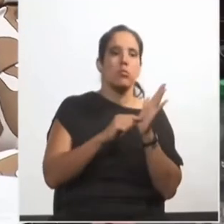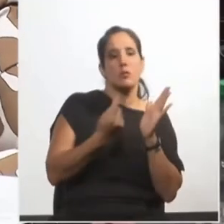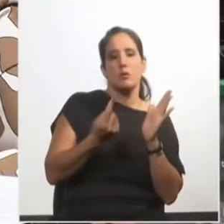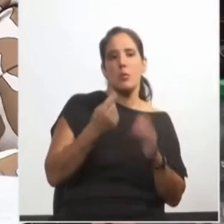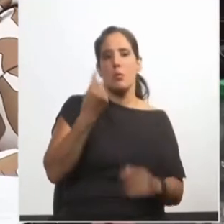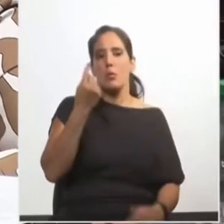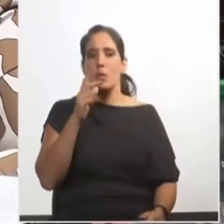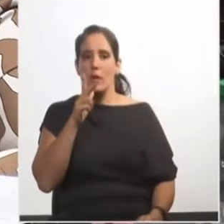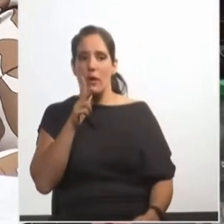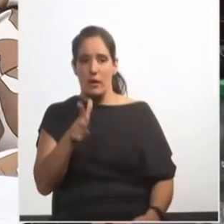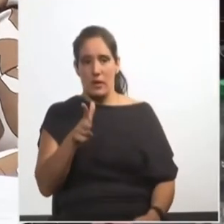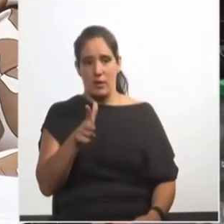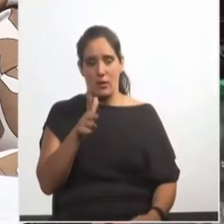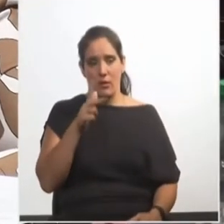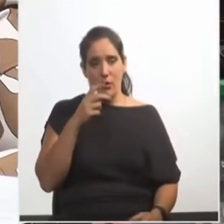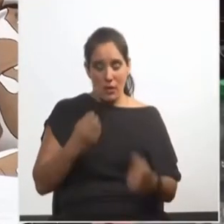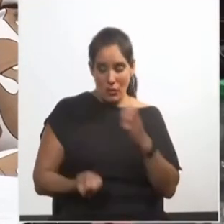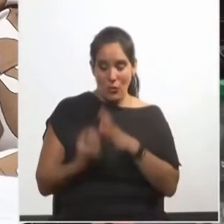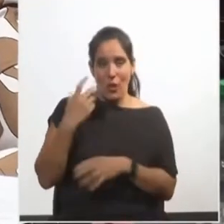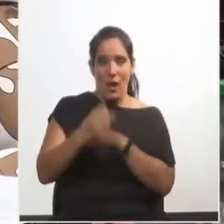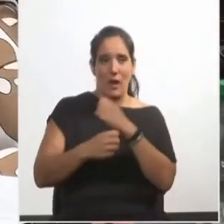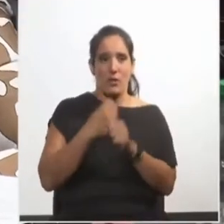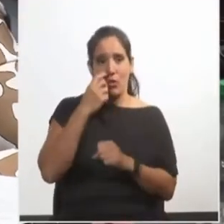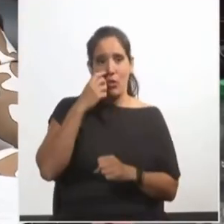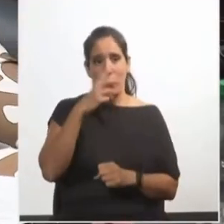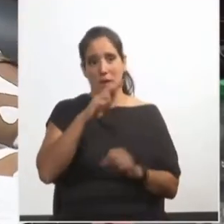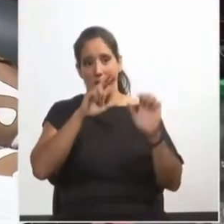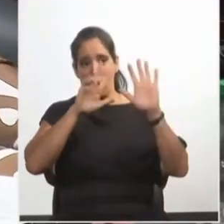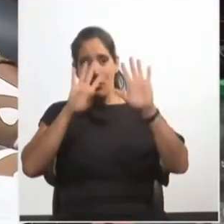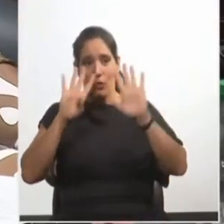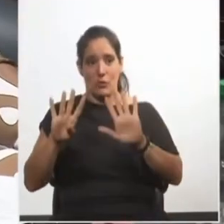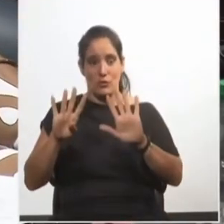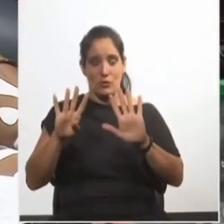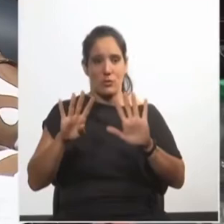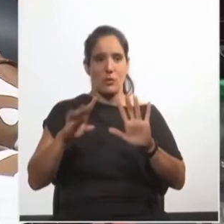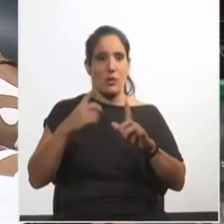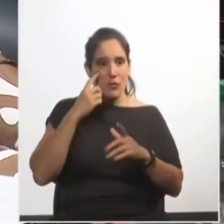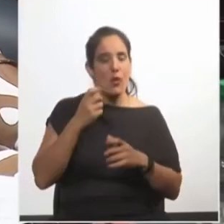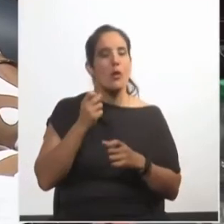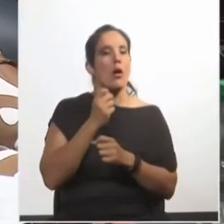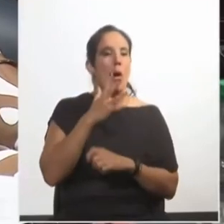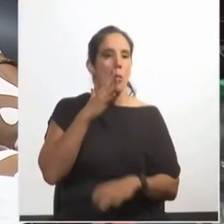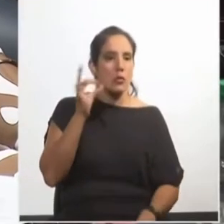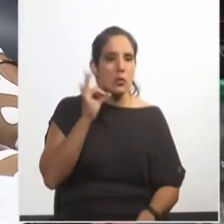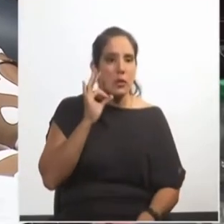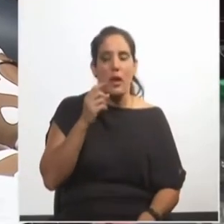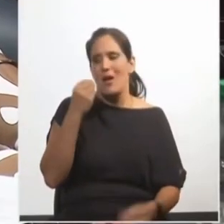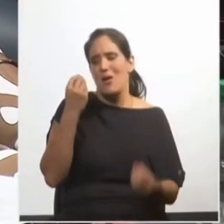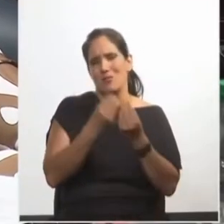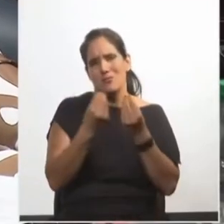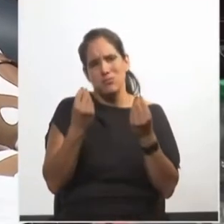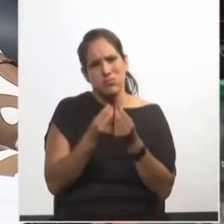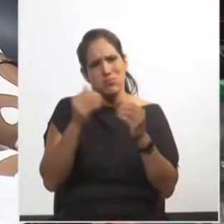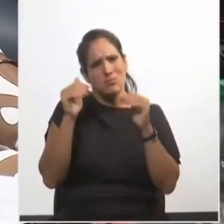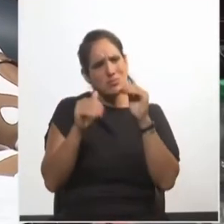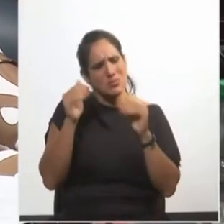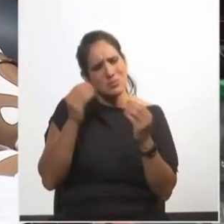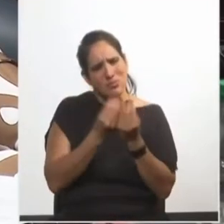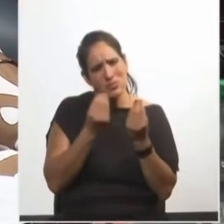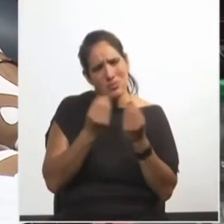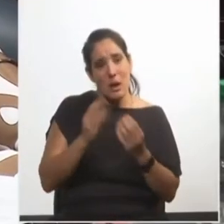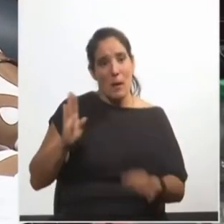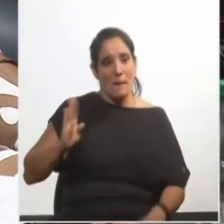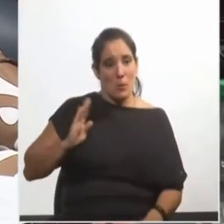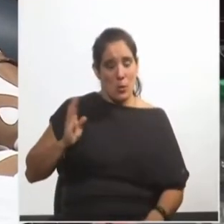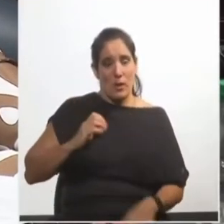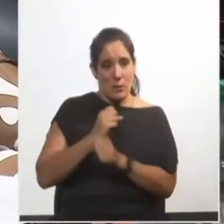mujeres, creado en la reforma del 2008, permitió que decenas de miles de mujeres se jubilaran, logrando reducir